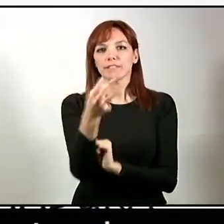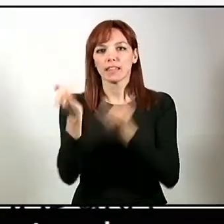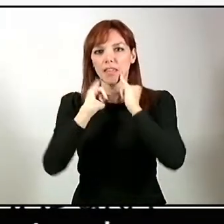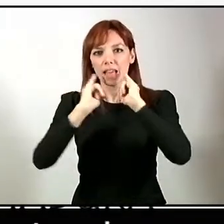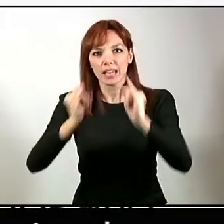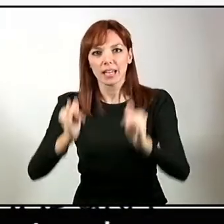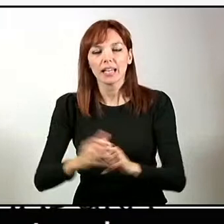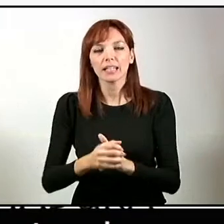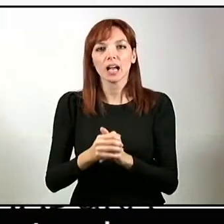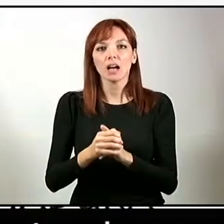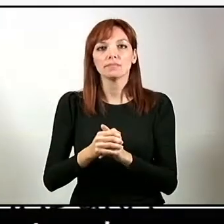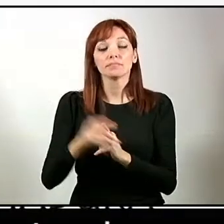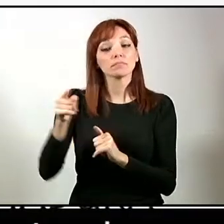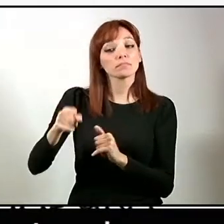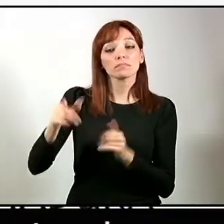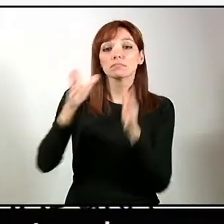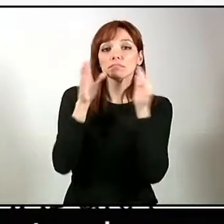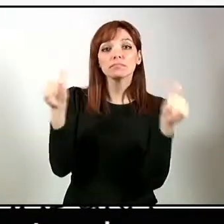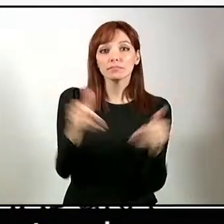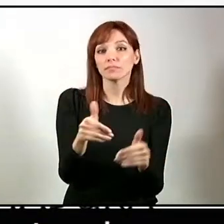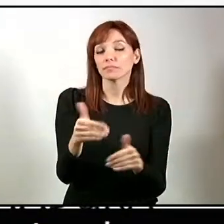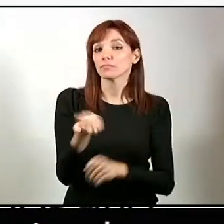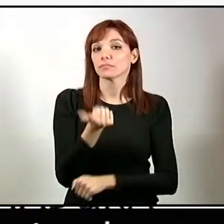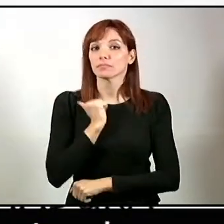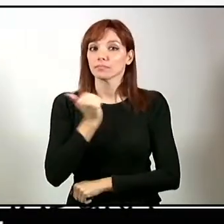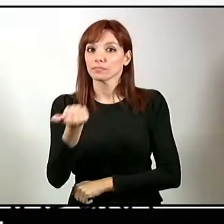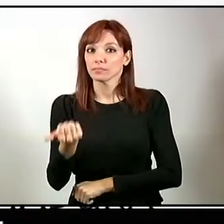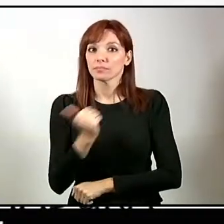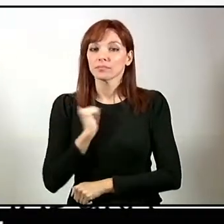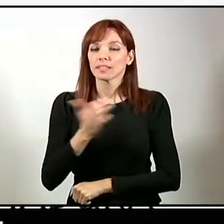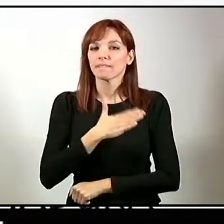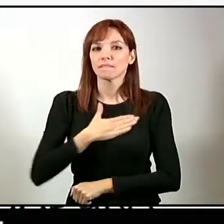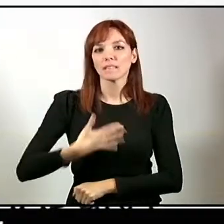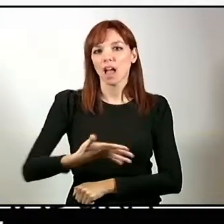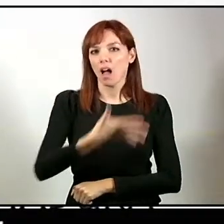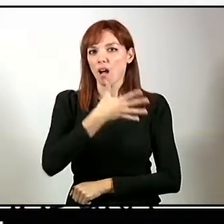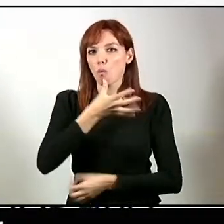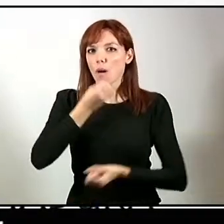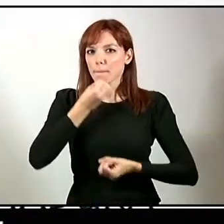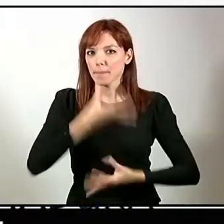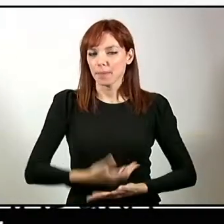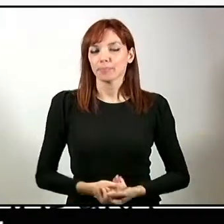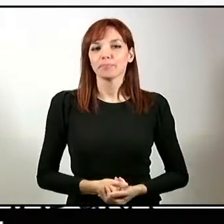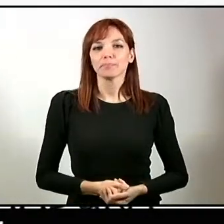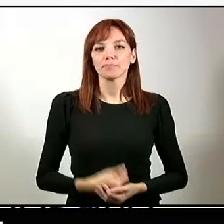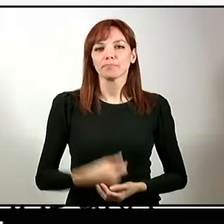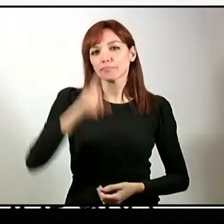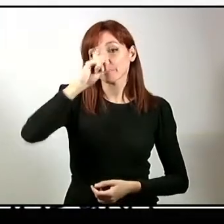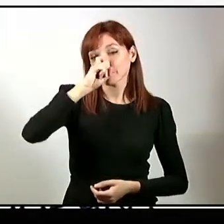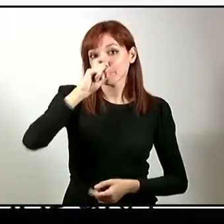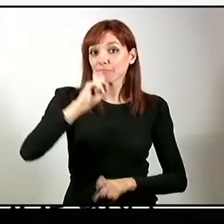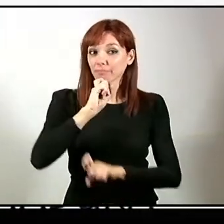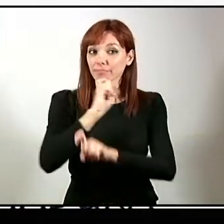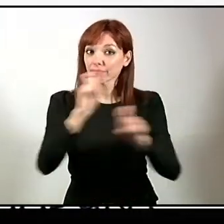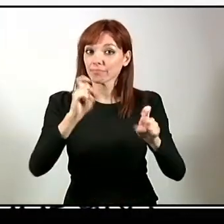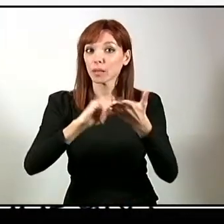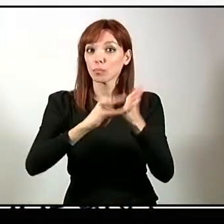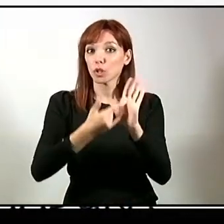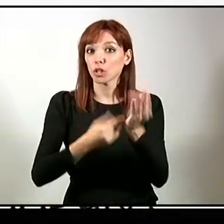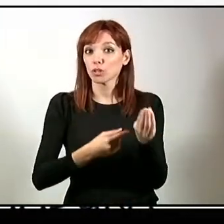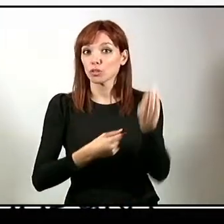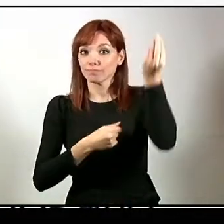energética, centrado en aprovechar cada gota de agua. Me gustaría recordar que este proyecto es